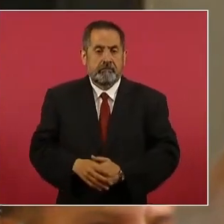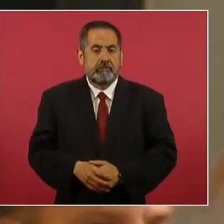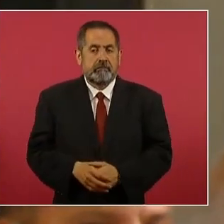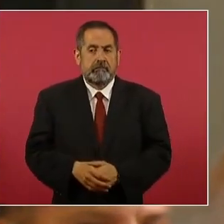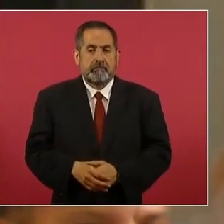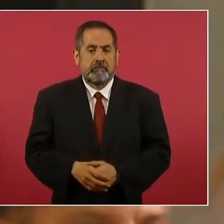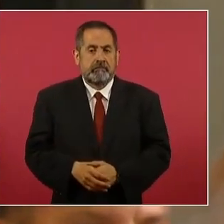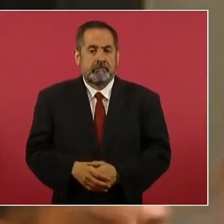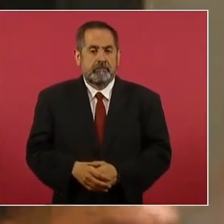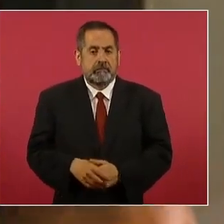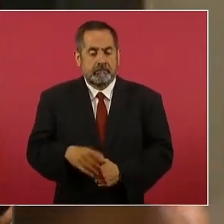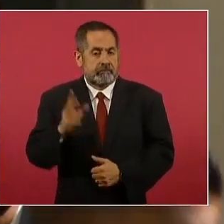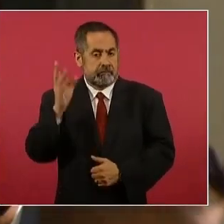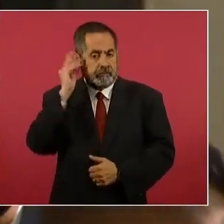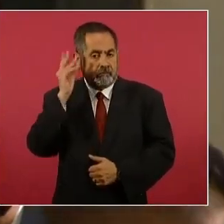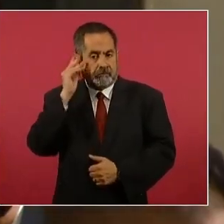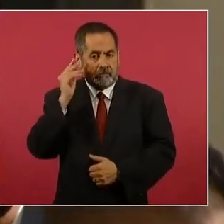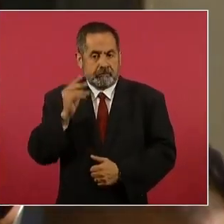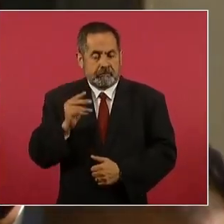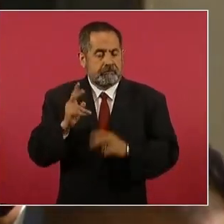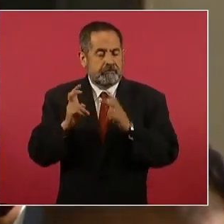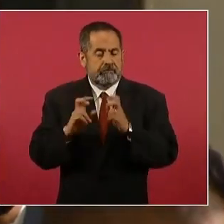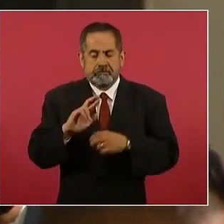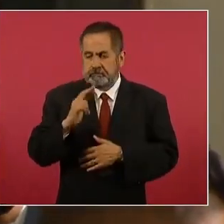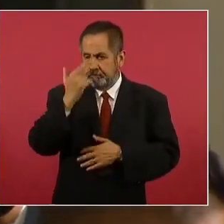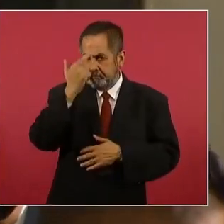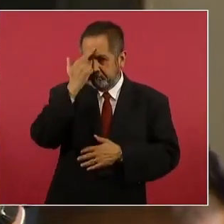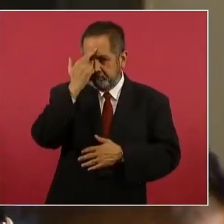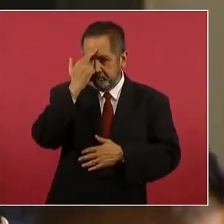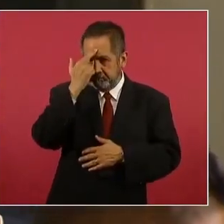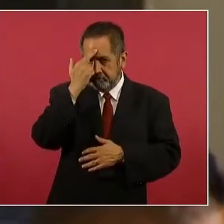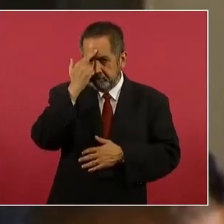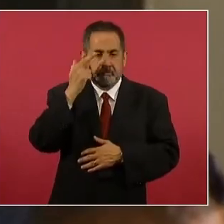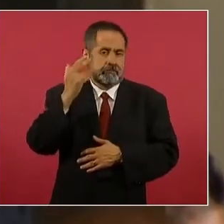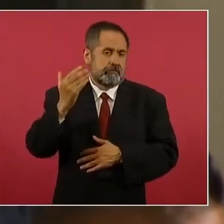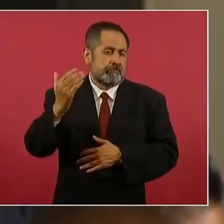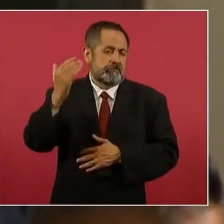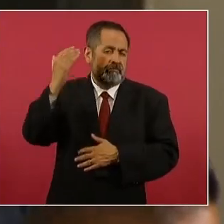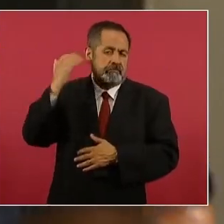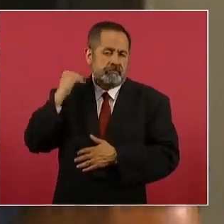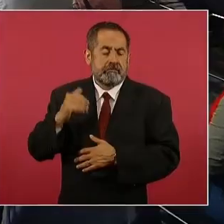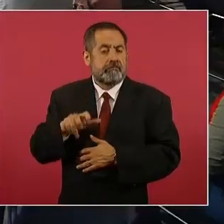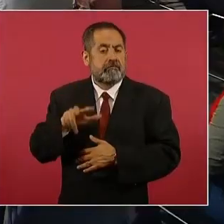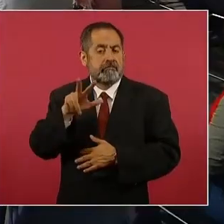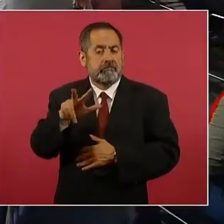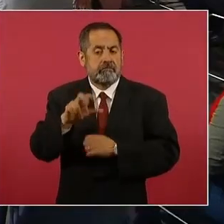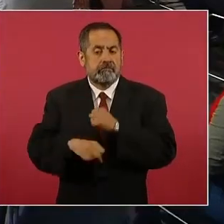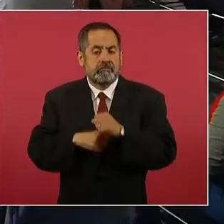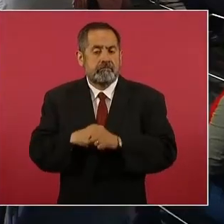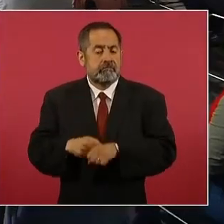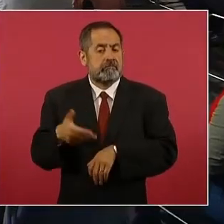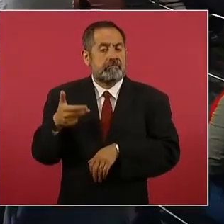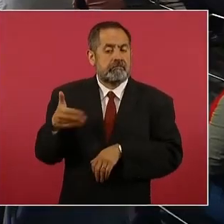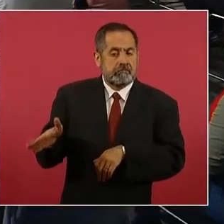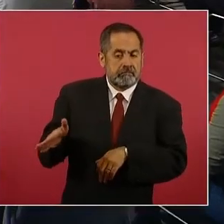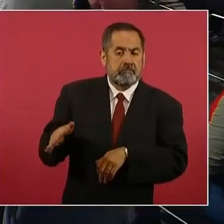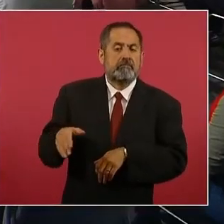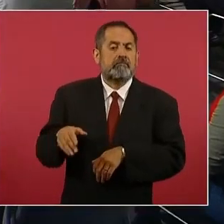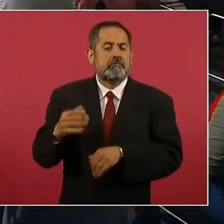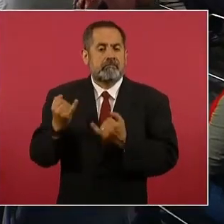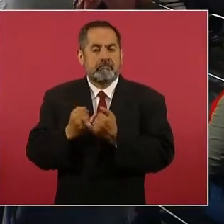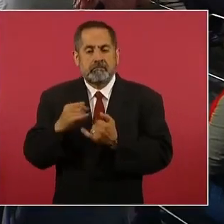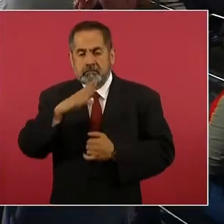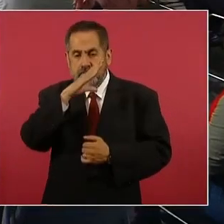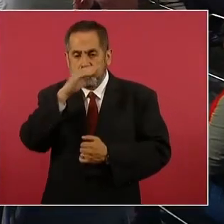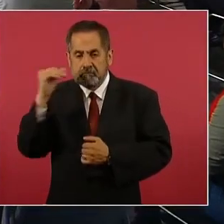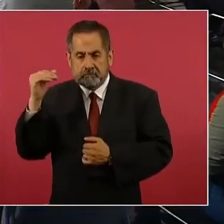Este audio, señor presidente, nos recuerda cómo se quería hace 18 años excluir a Cuba, como ahora se le